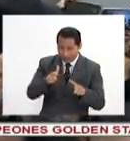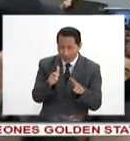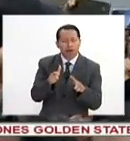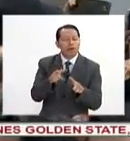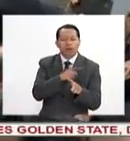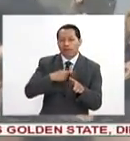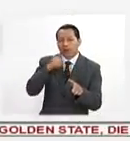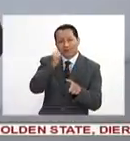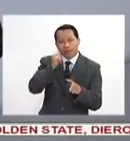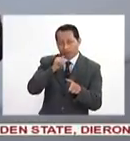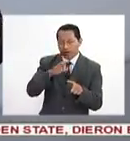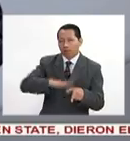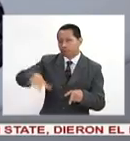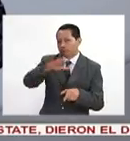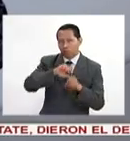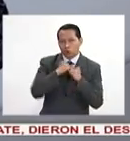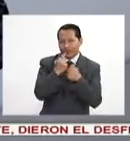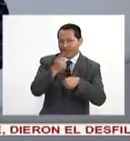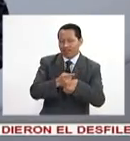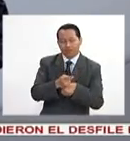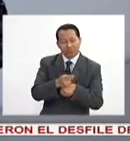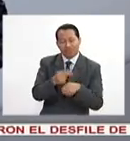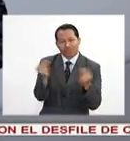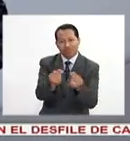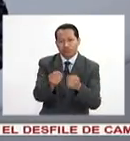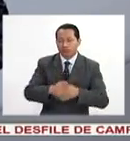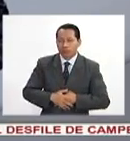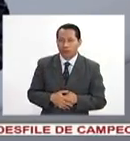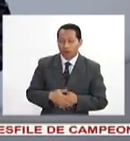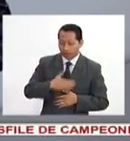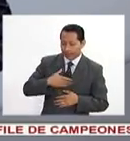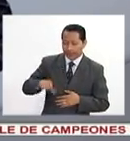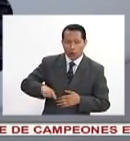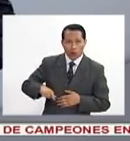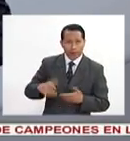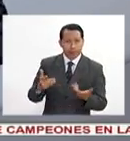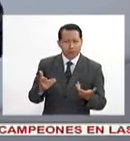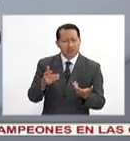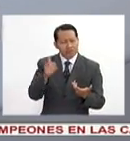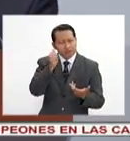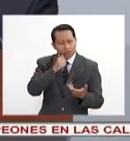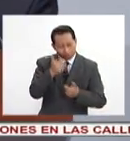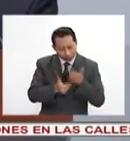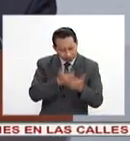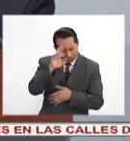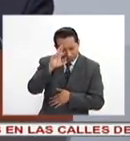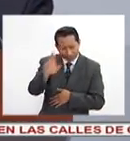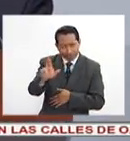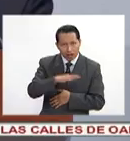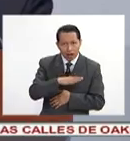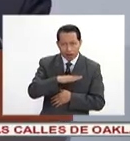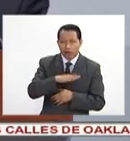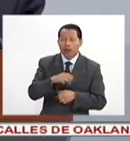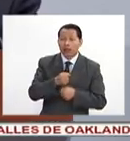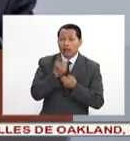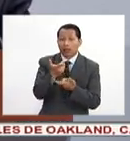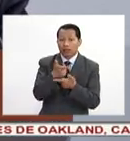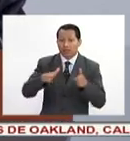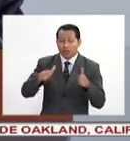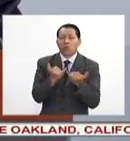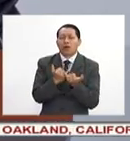indispensable en toda sociedad. Este gobierno es y seguirá siendo respetuoso de la libertad de expresión y de